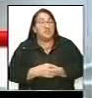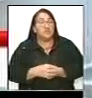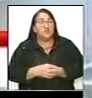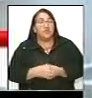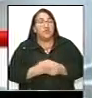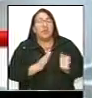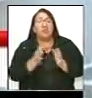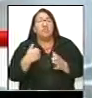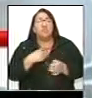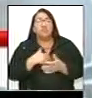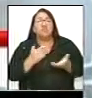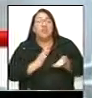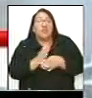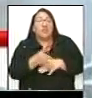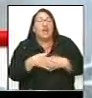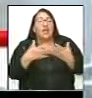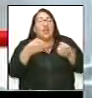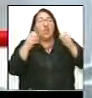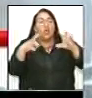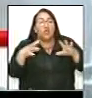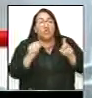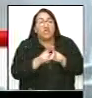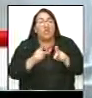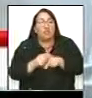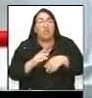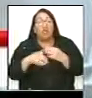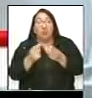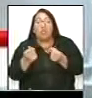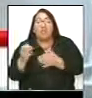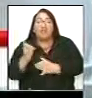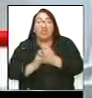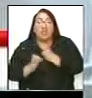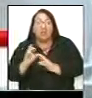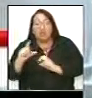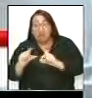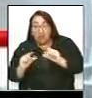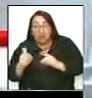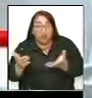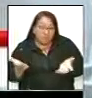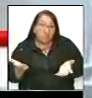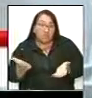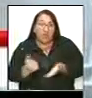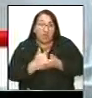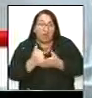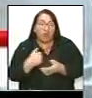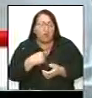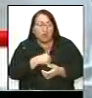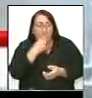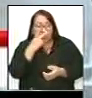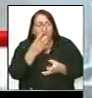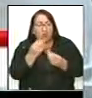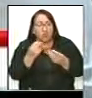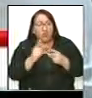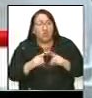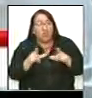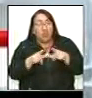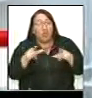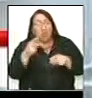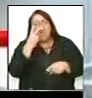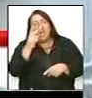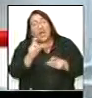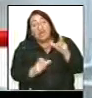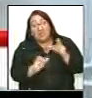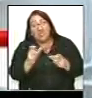que hacemos es acceso energía y también parte es acceso al financiamiento lo que hemos visto hay muchas estaciones que la gente